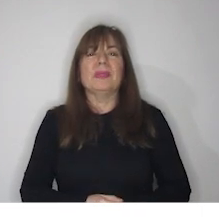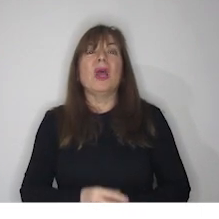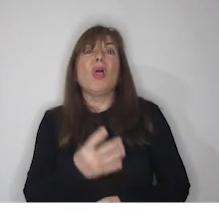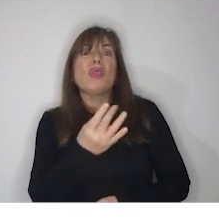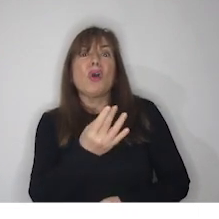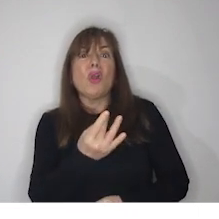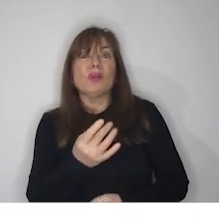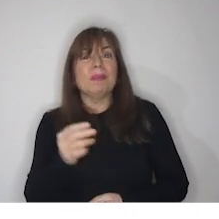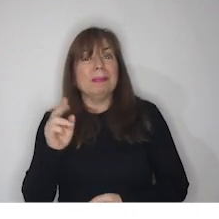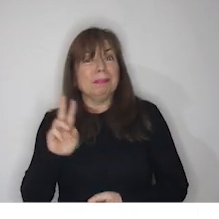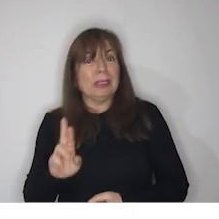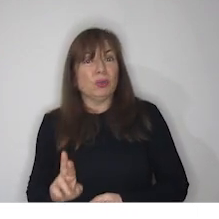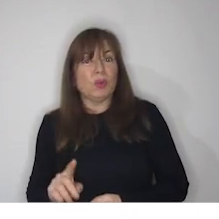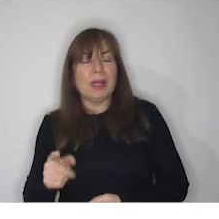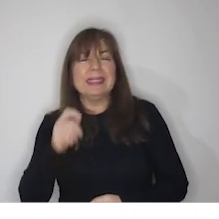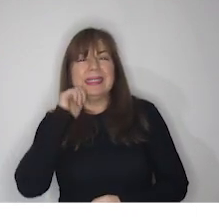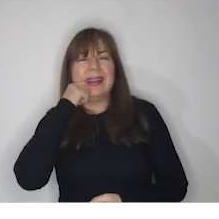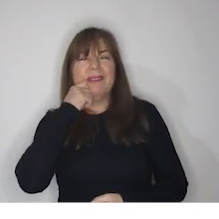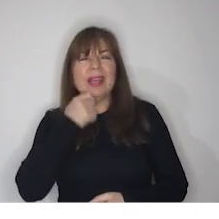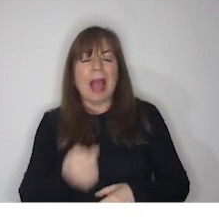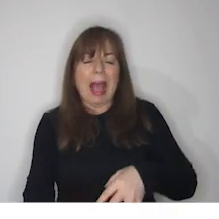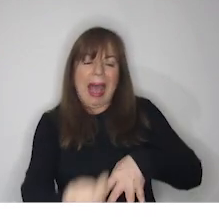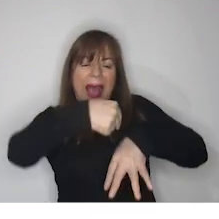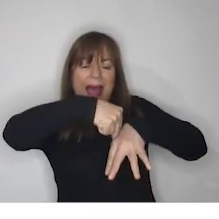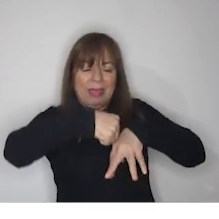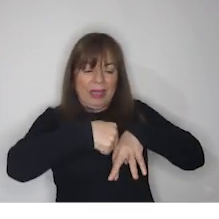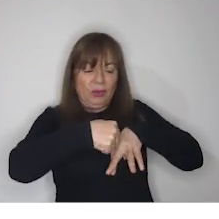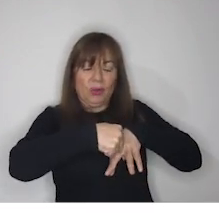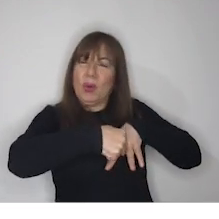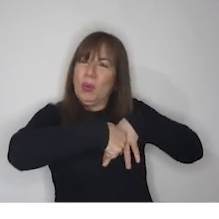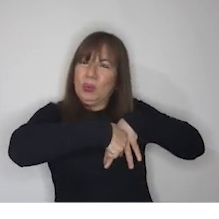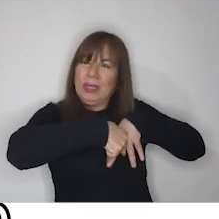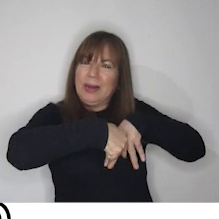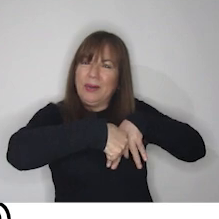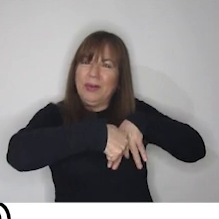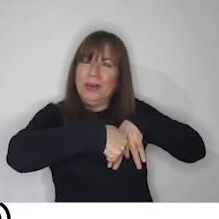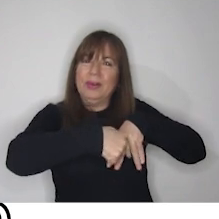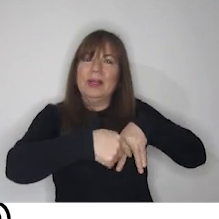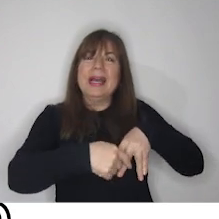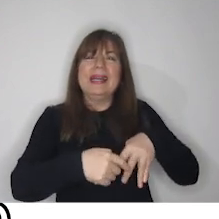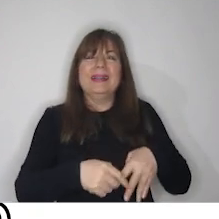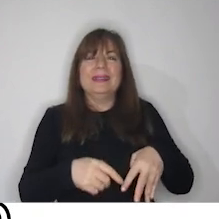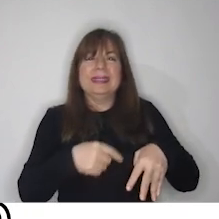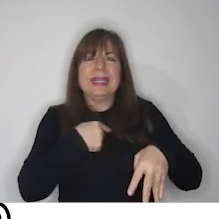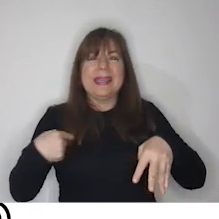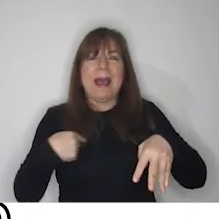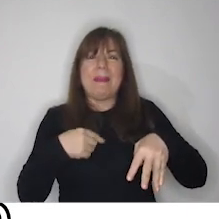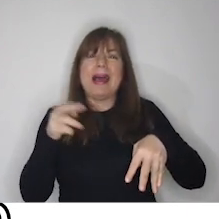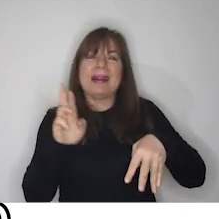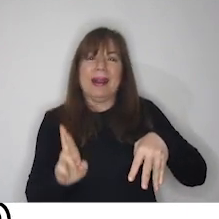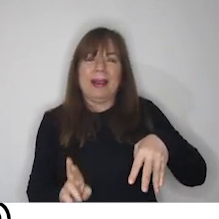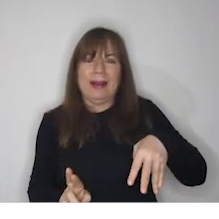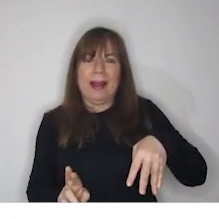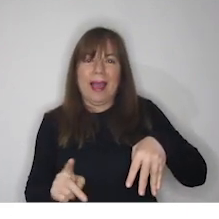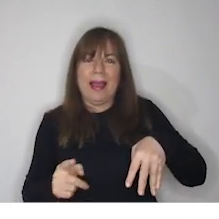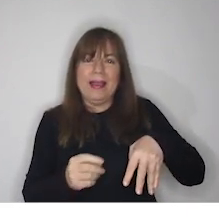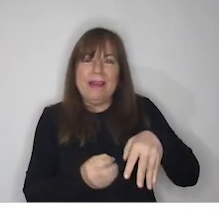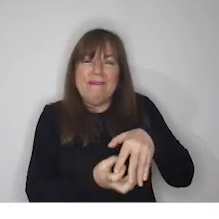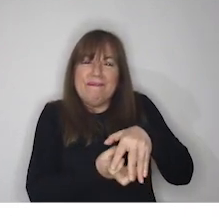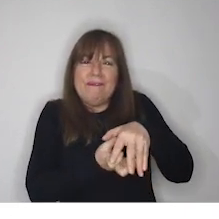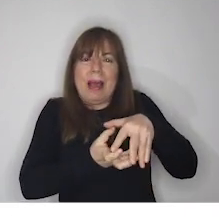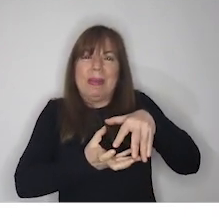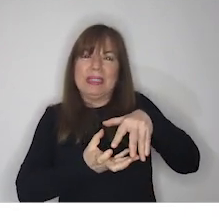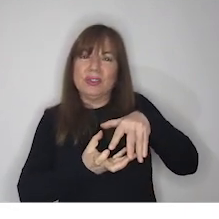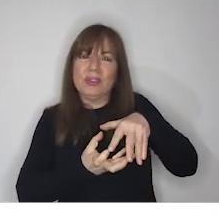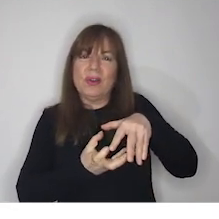o dolor menstrual se debe a que la capa más interna del útero se inflama y cae para luego llamarse regla o menstruación. Como es una